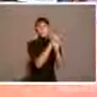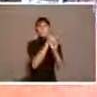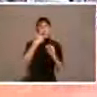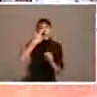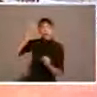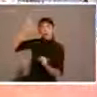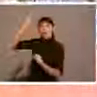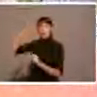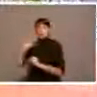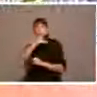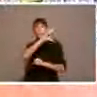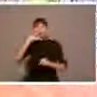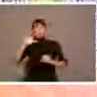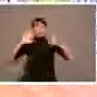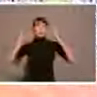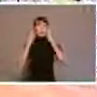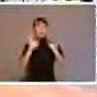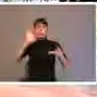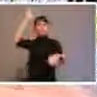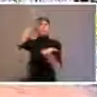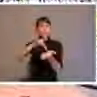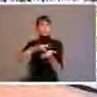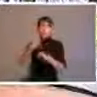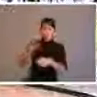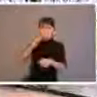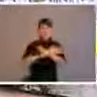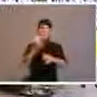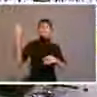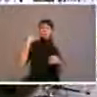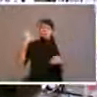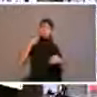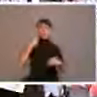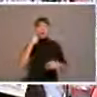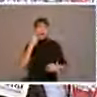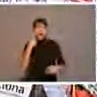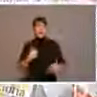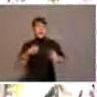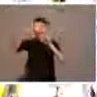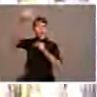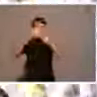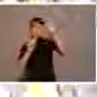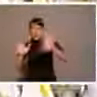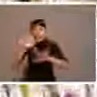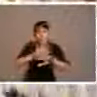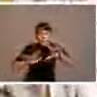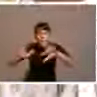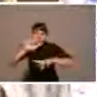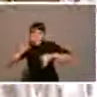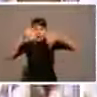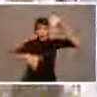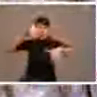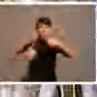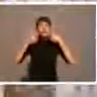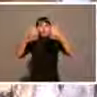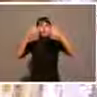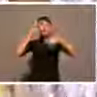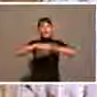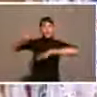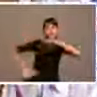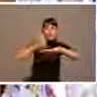el año pasado coalición hizo un congreso y antes de eso me llamaron y pidieron que consulte con los astros quién será buen candidato para el